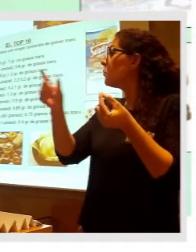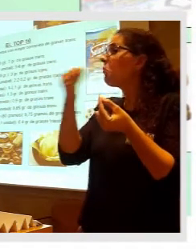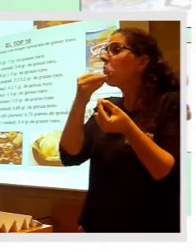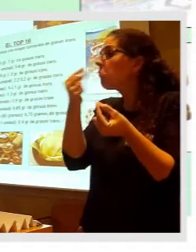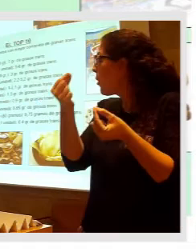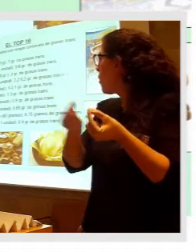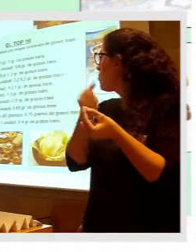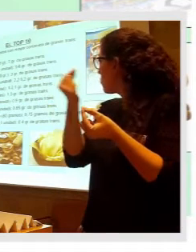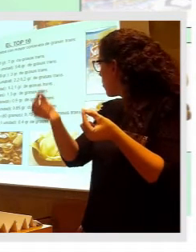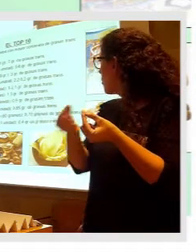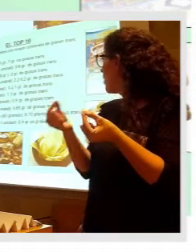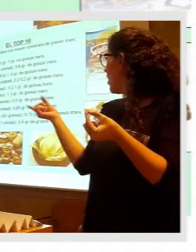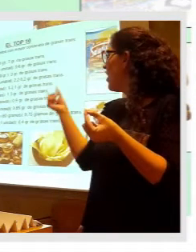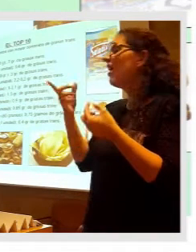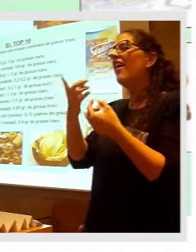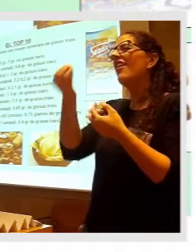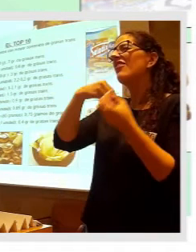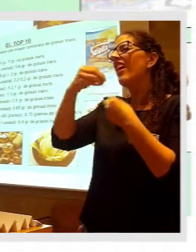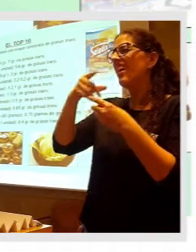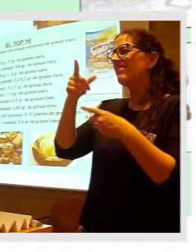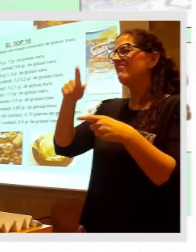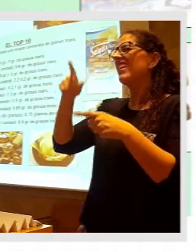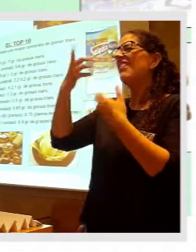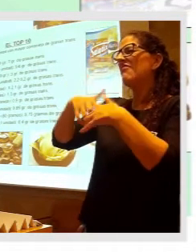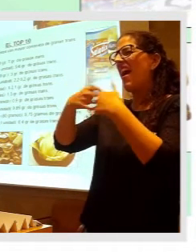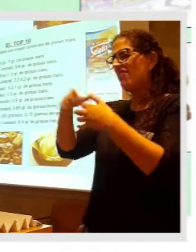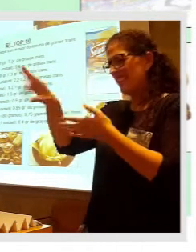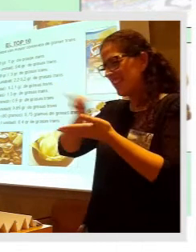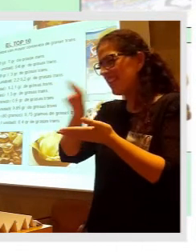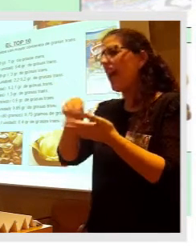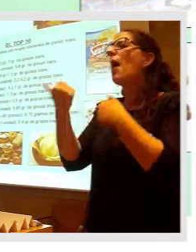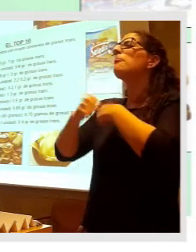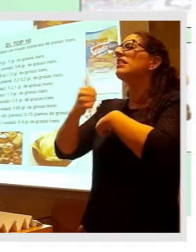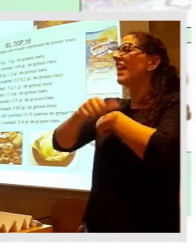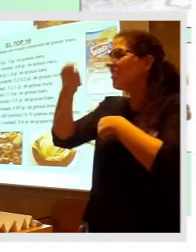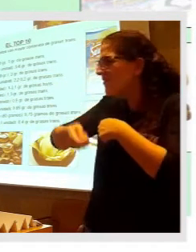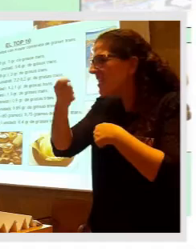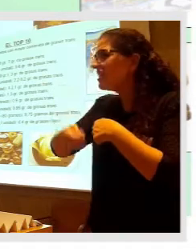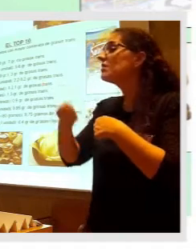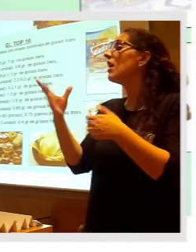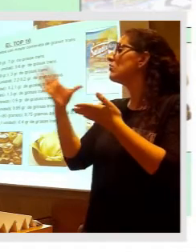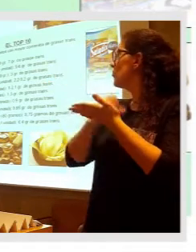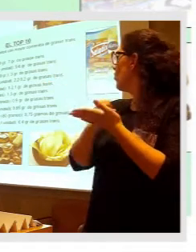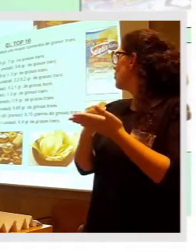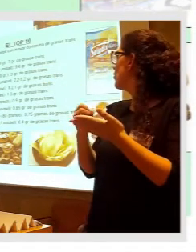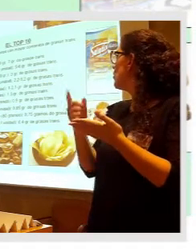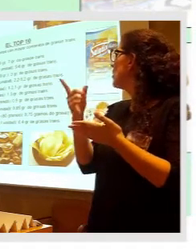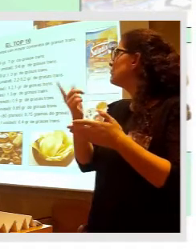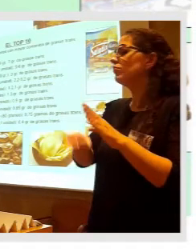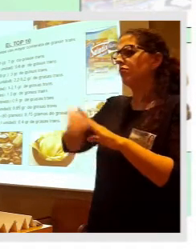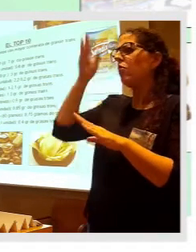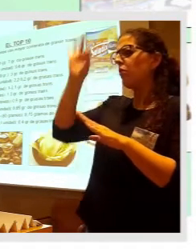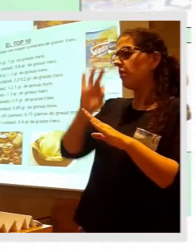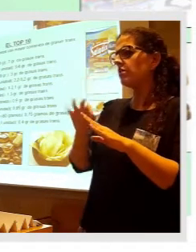pequeños consumos de bollería, patatas fritas, galletas, etcétera, esto ocasionaría un aumento muy importante